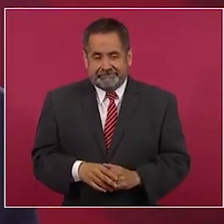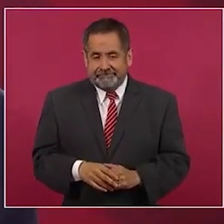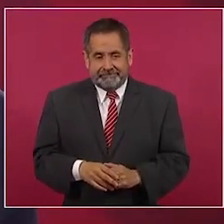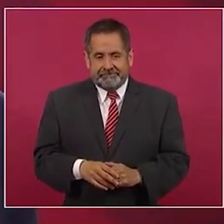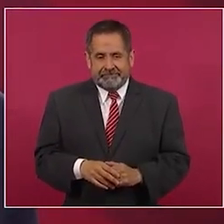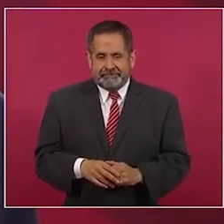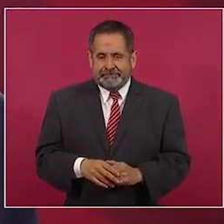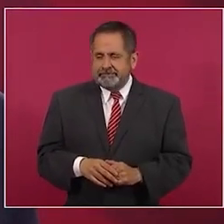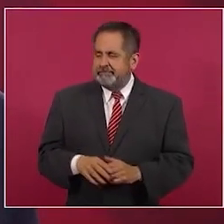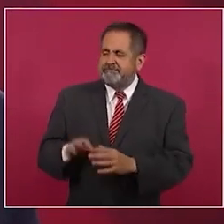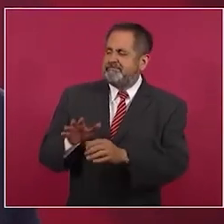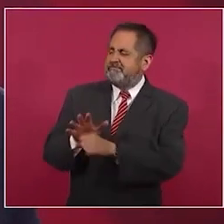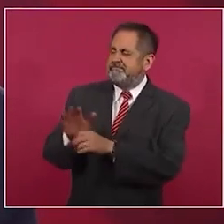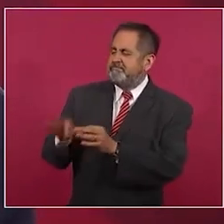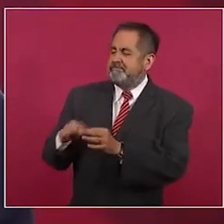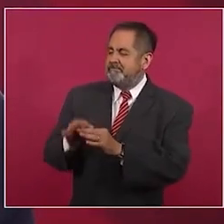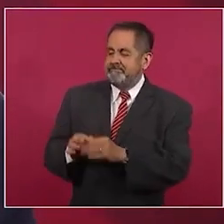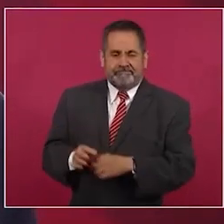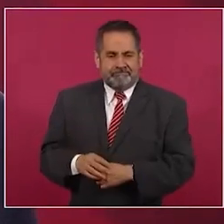estaba resuelto.